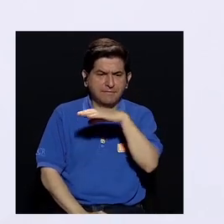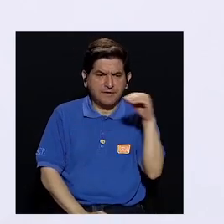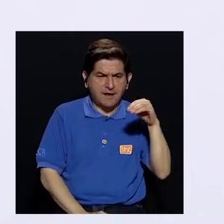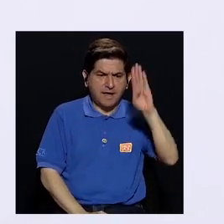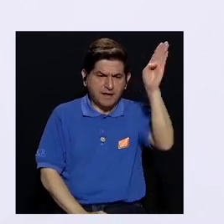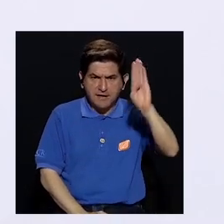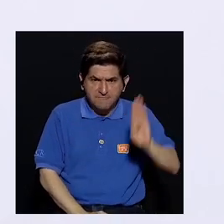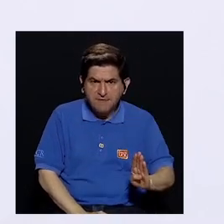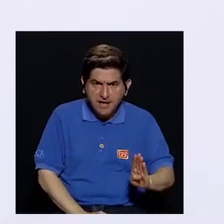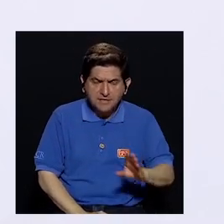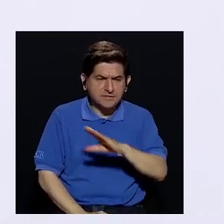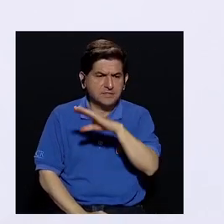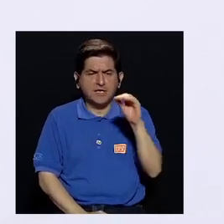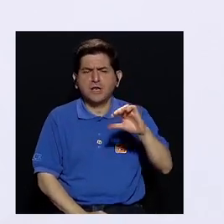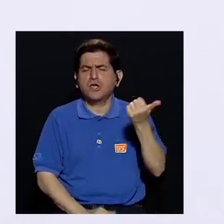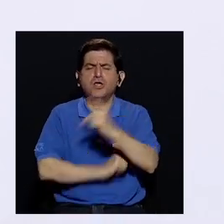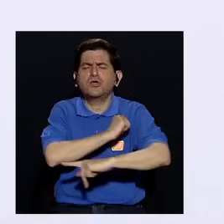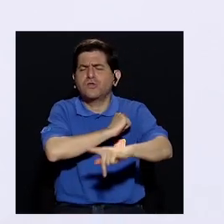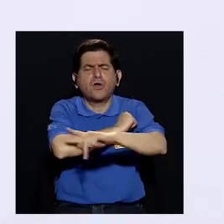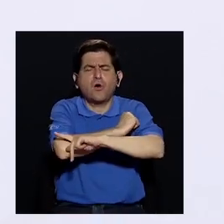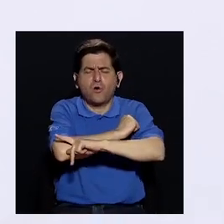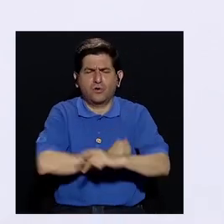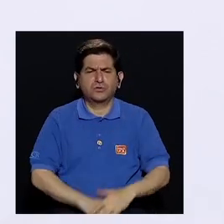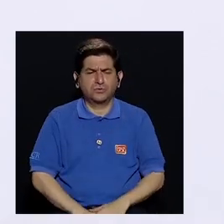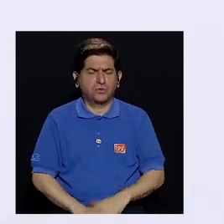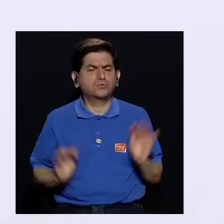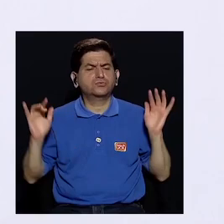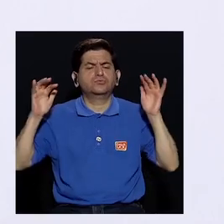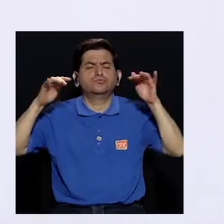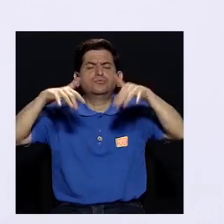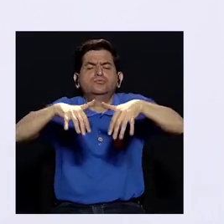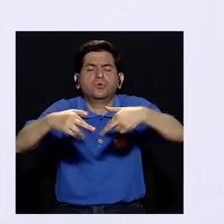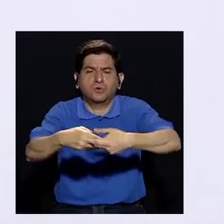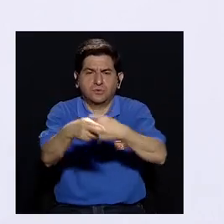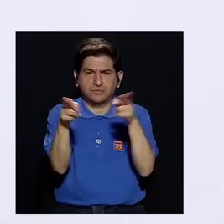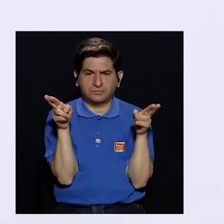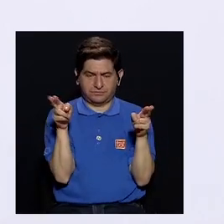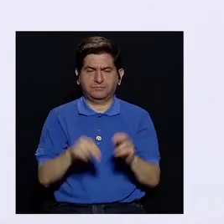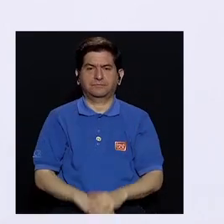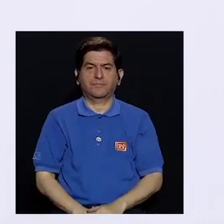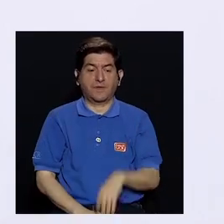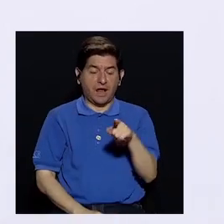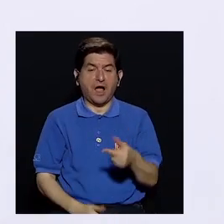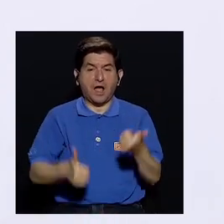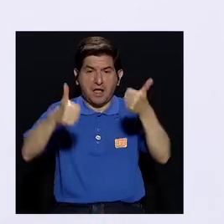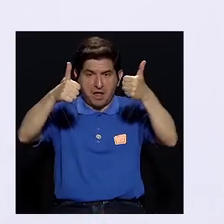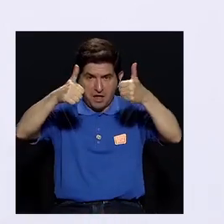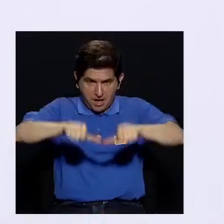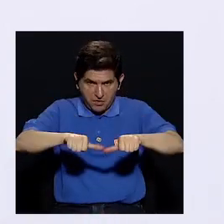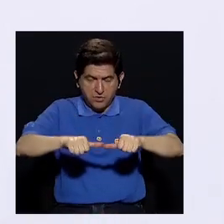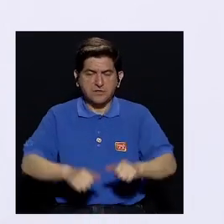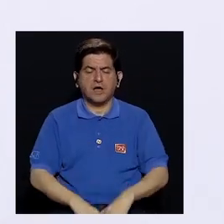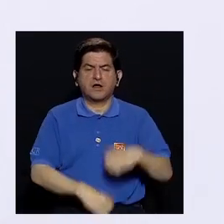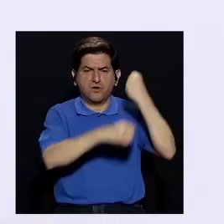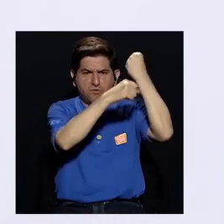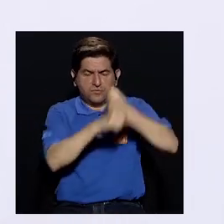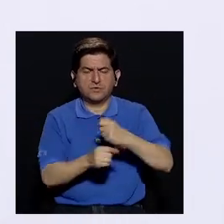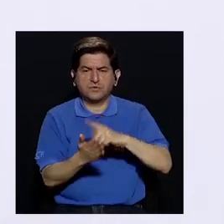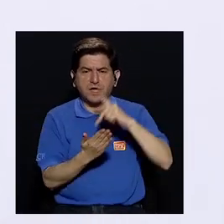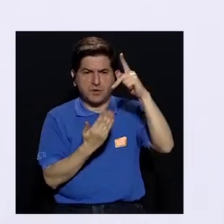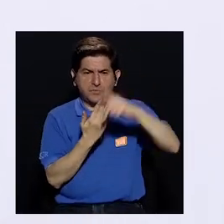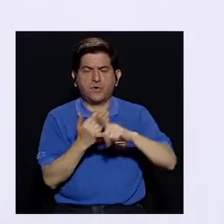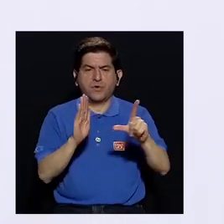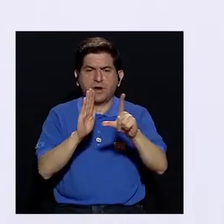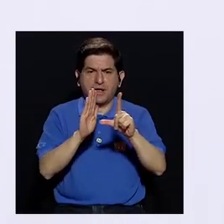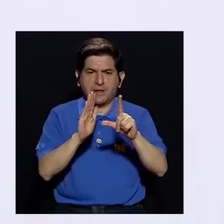cantú de la gente de argentina brasil y de muchos otros países fueron en esa reunión